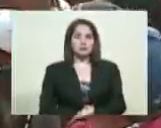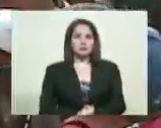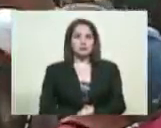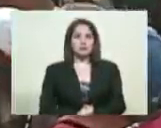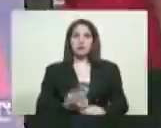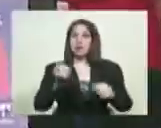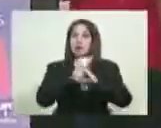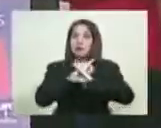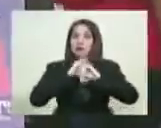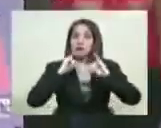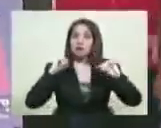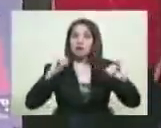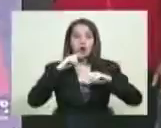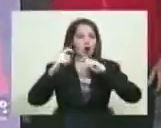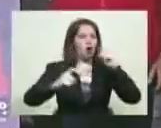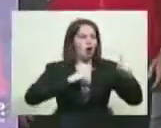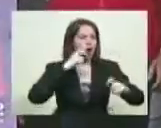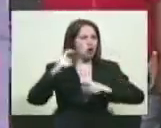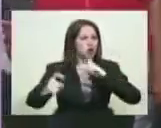Basta de odiar.